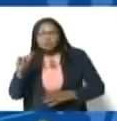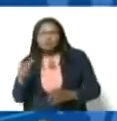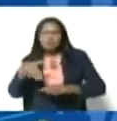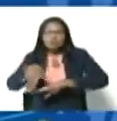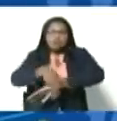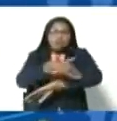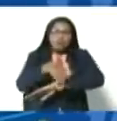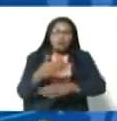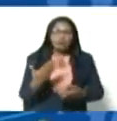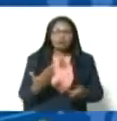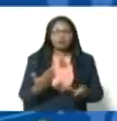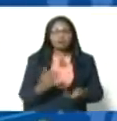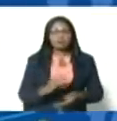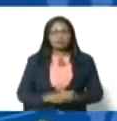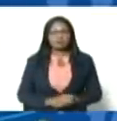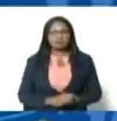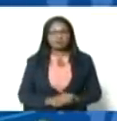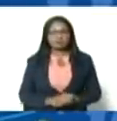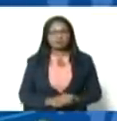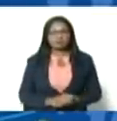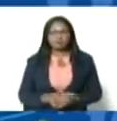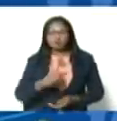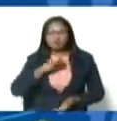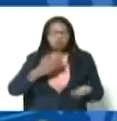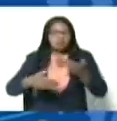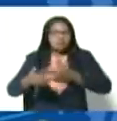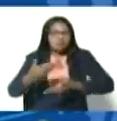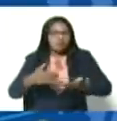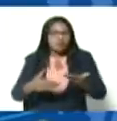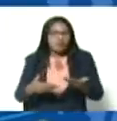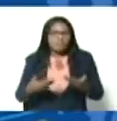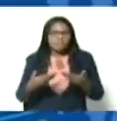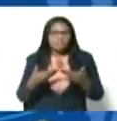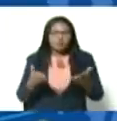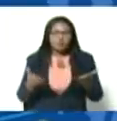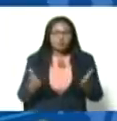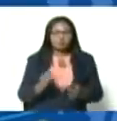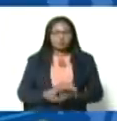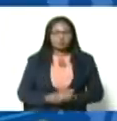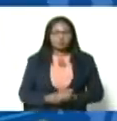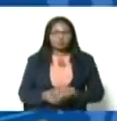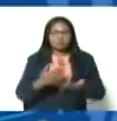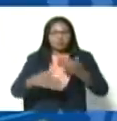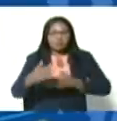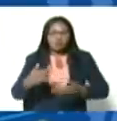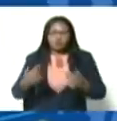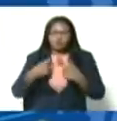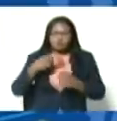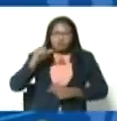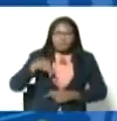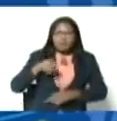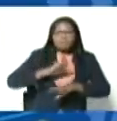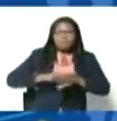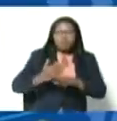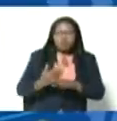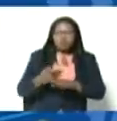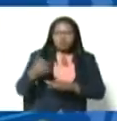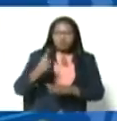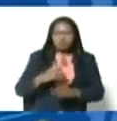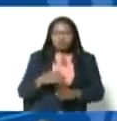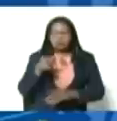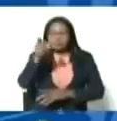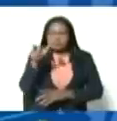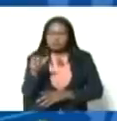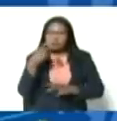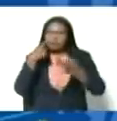calle. Somos servidores y somos servidos, porque cuando te conviertes en